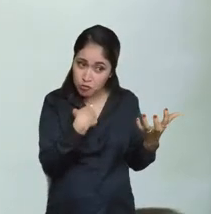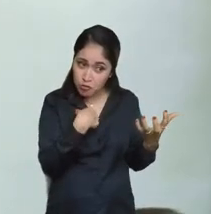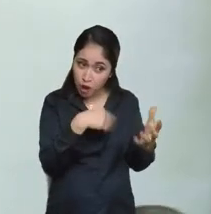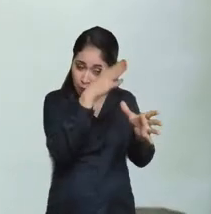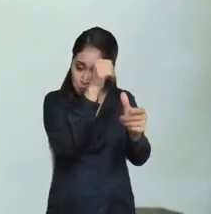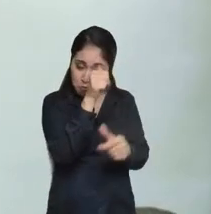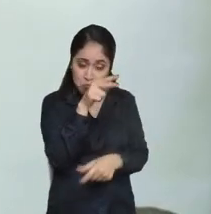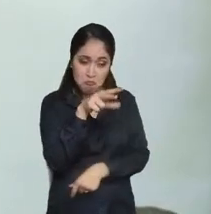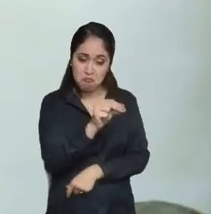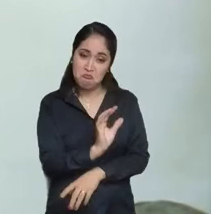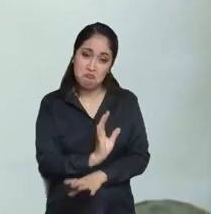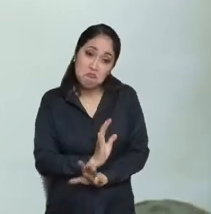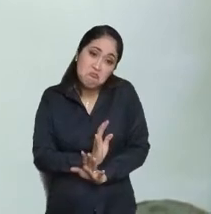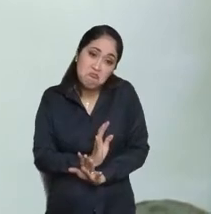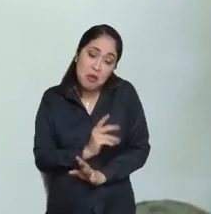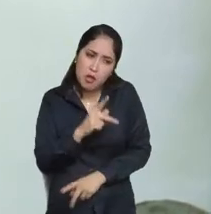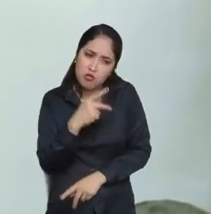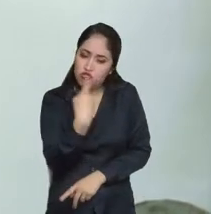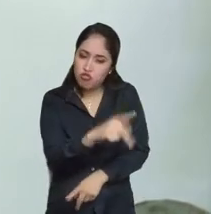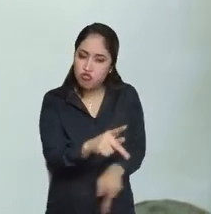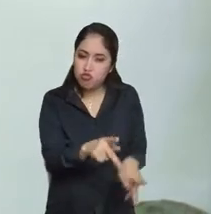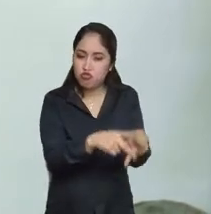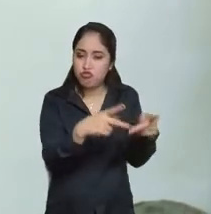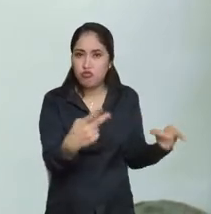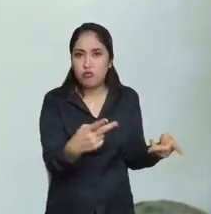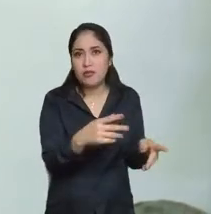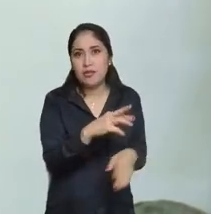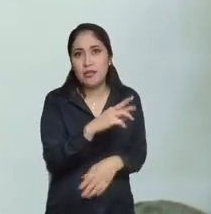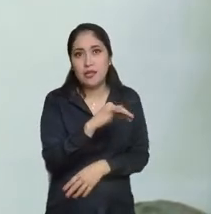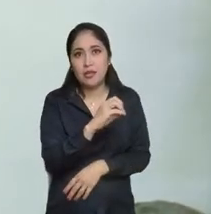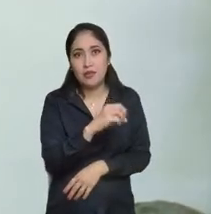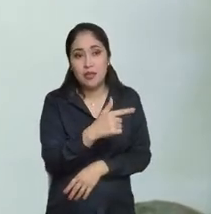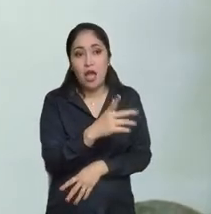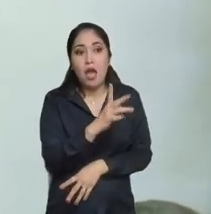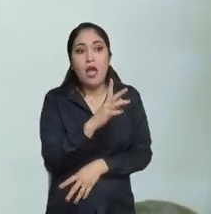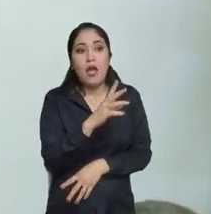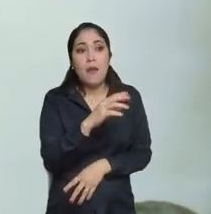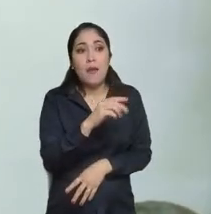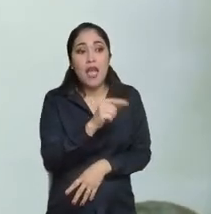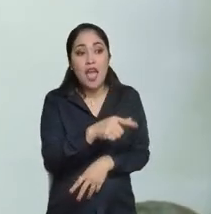Víctor, le hace ese periodismo de no, mejor no digo nada porque luego…